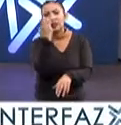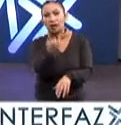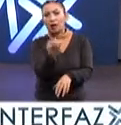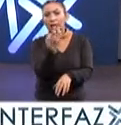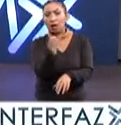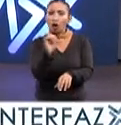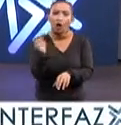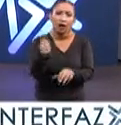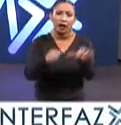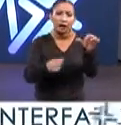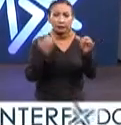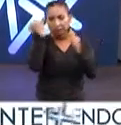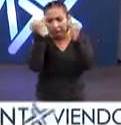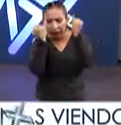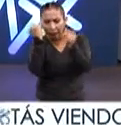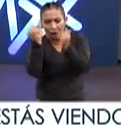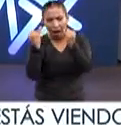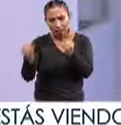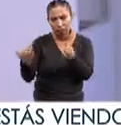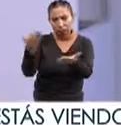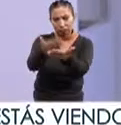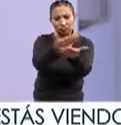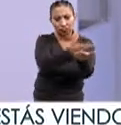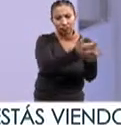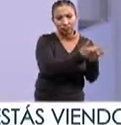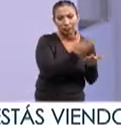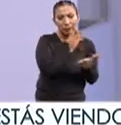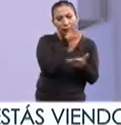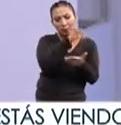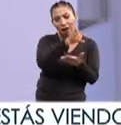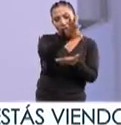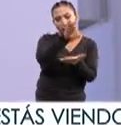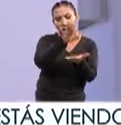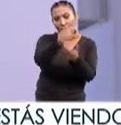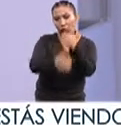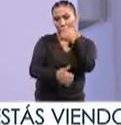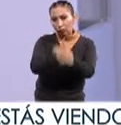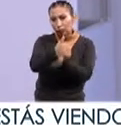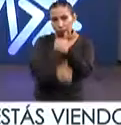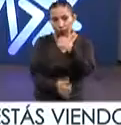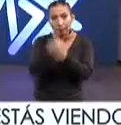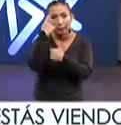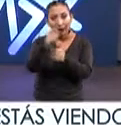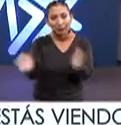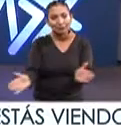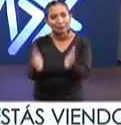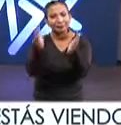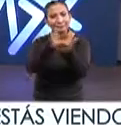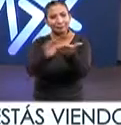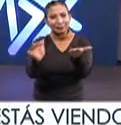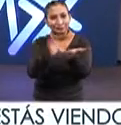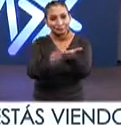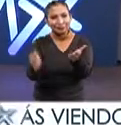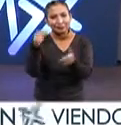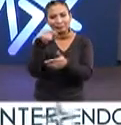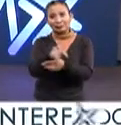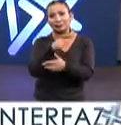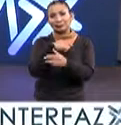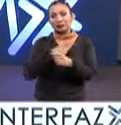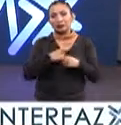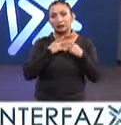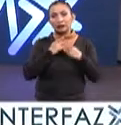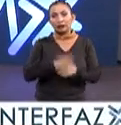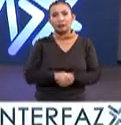estas otras iniciativas que dieron finalmente como resultado también este concurso para fomentar la lectura desde esta